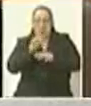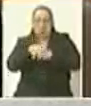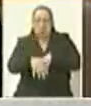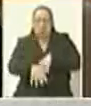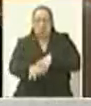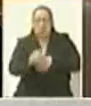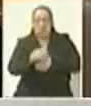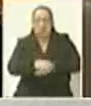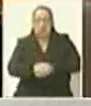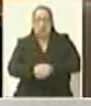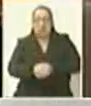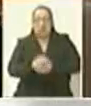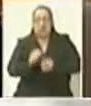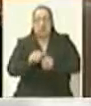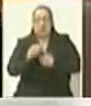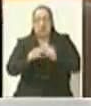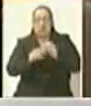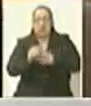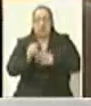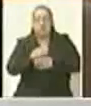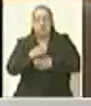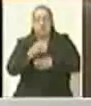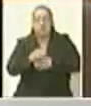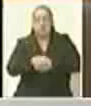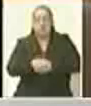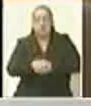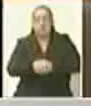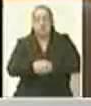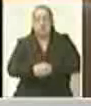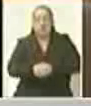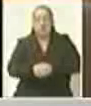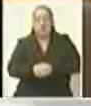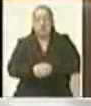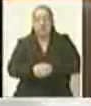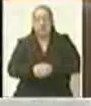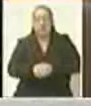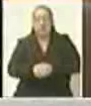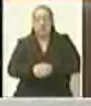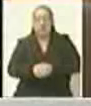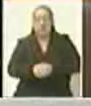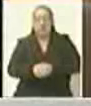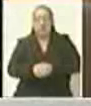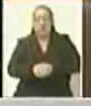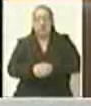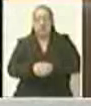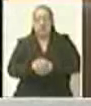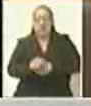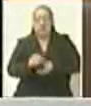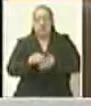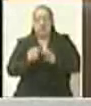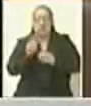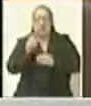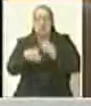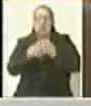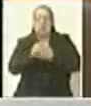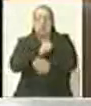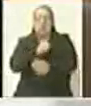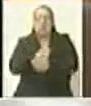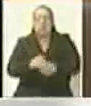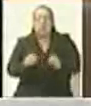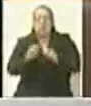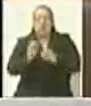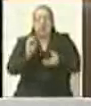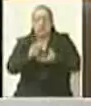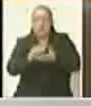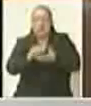provocado por la construcción de la carretera. Por su intermedio, señor presidente, solicito e invoco a las autoridades pertinentes que pongan